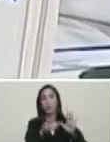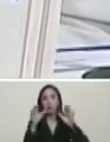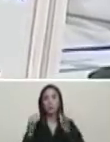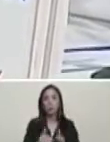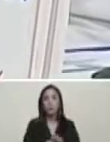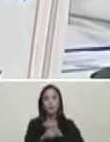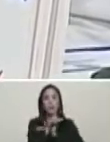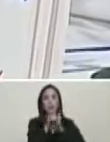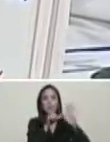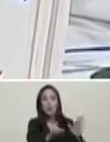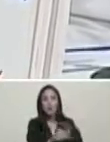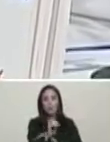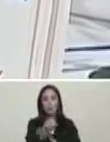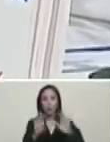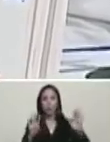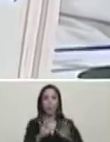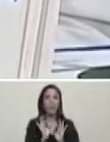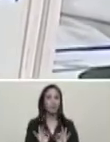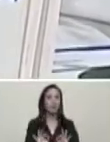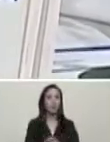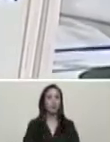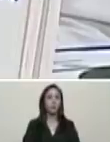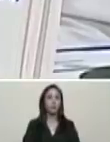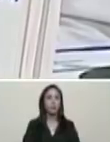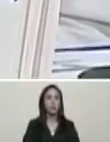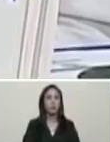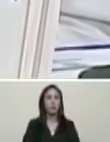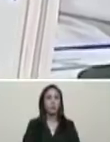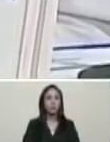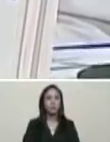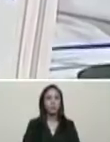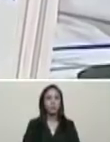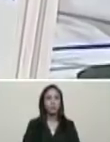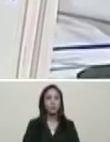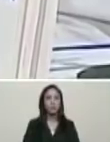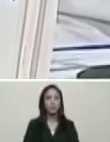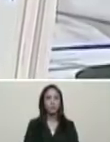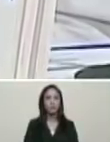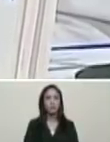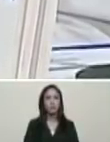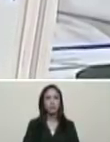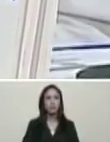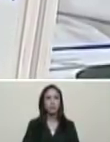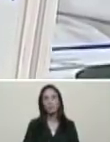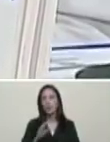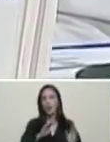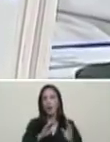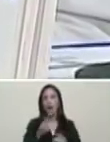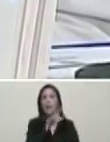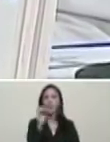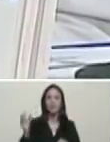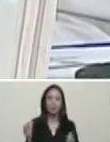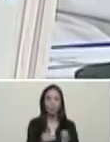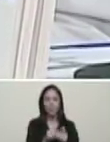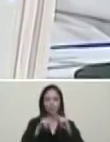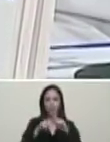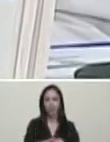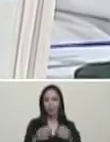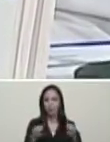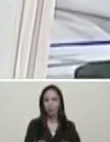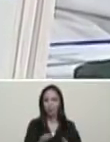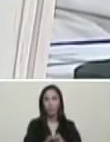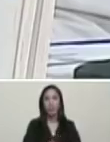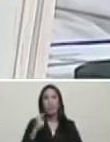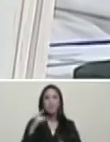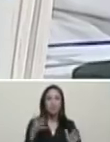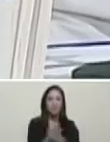298.609. Pasa que ellos son exactos. Yo exijo datos exactos. Yo lo voy a redondear 300.000.